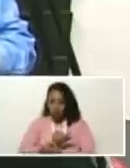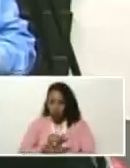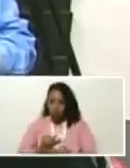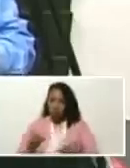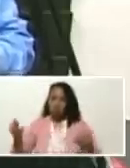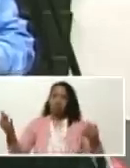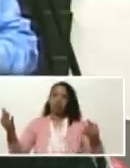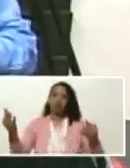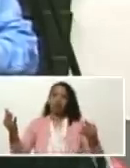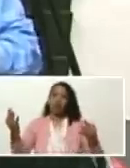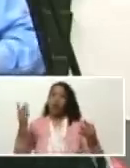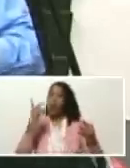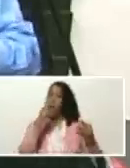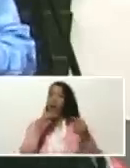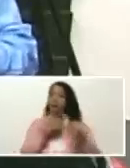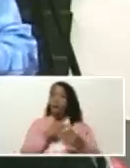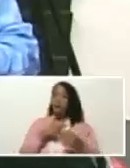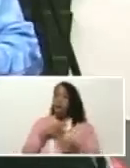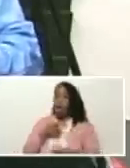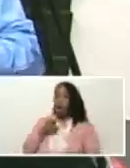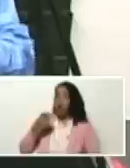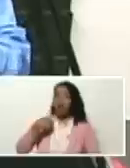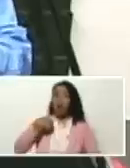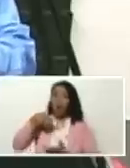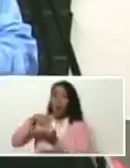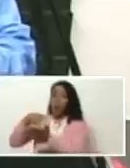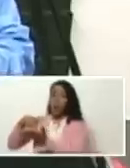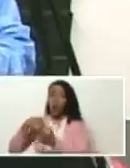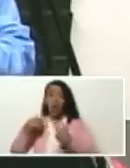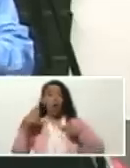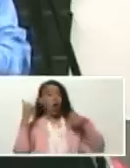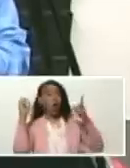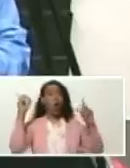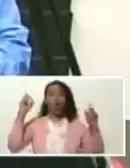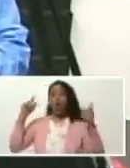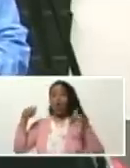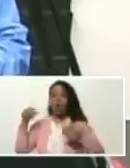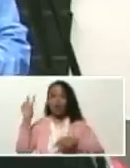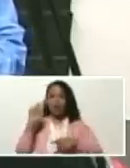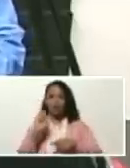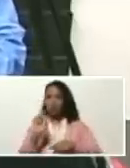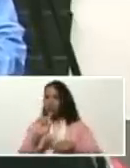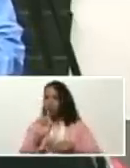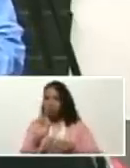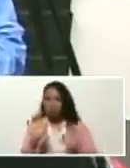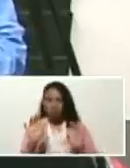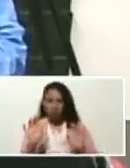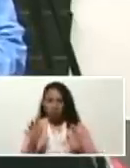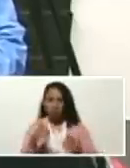digamos sin deseos de protagonismo ni pantalla como decimos en Venezuela